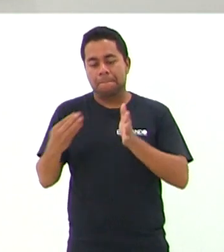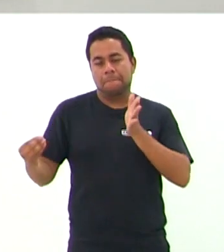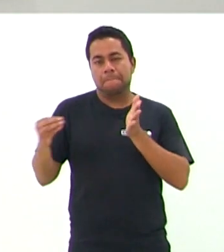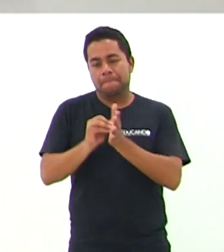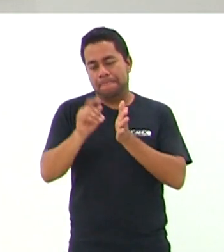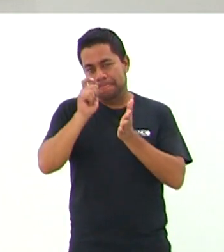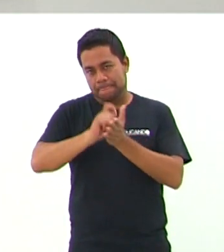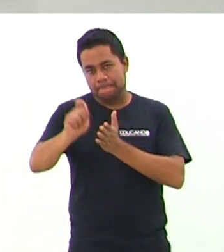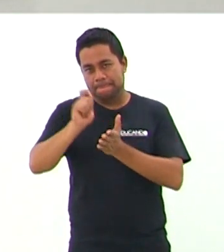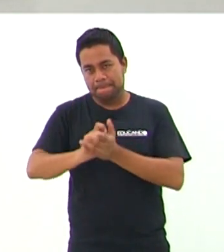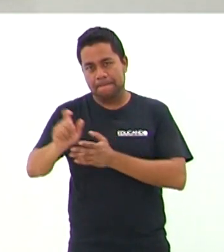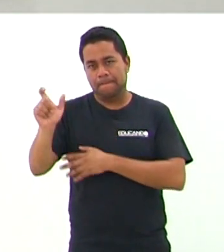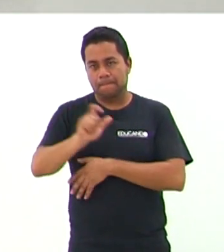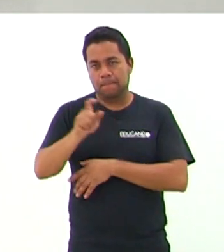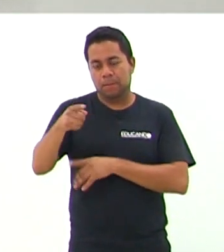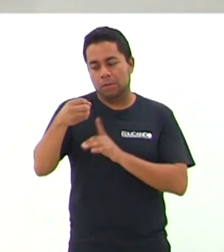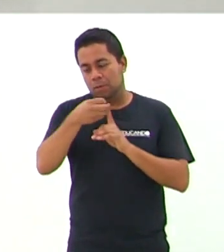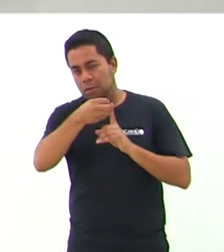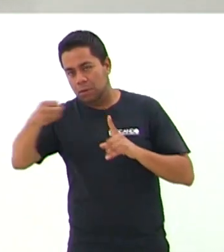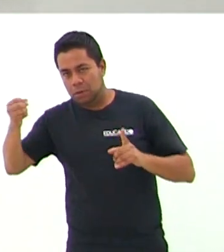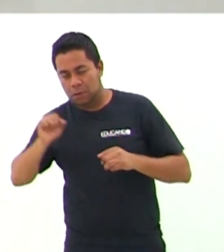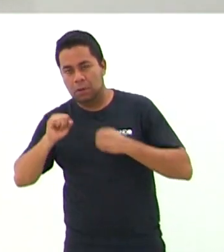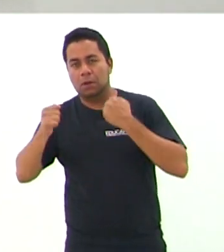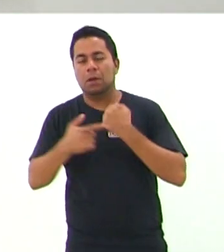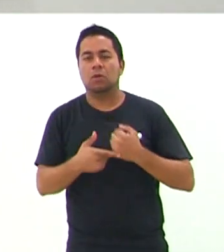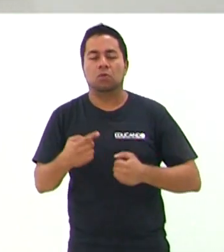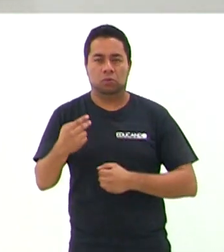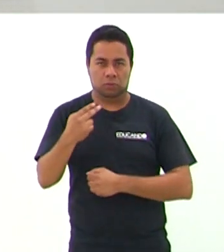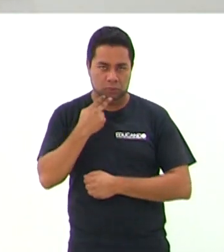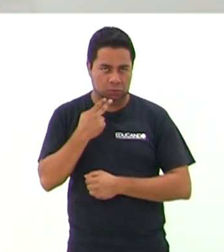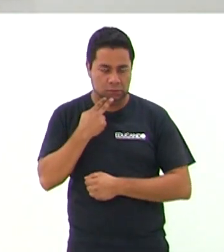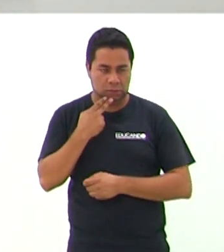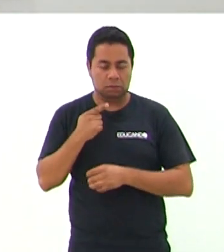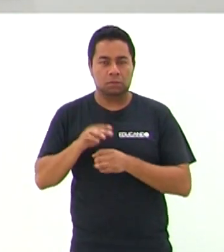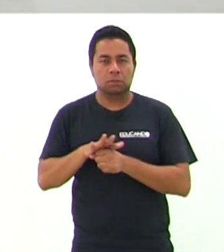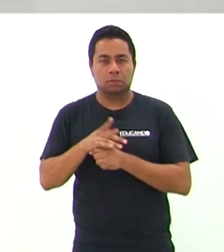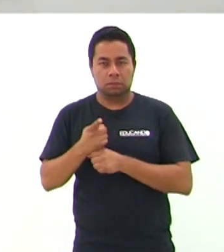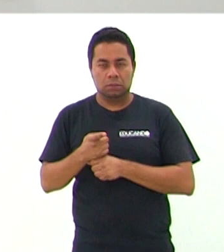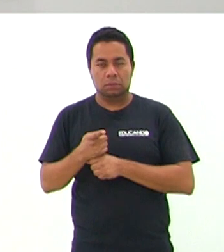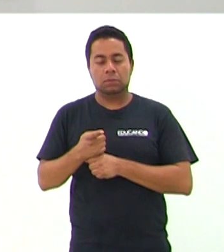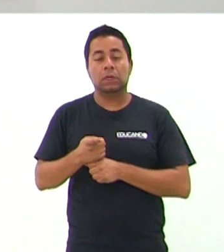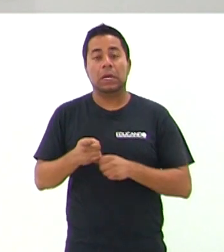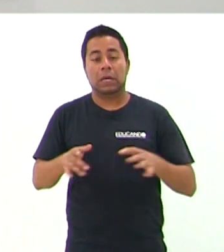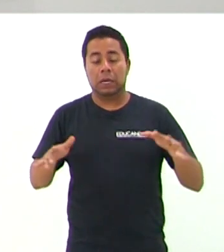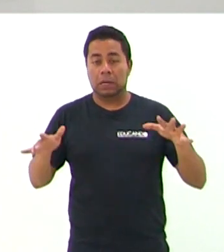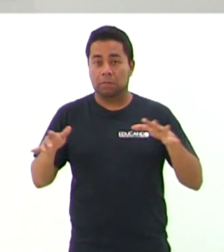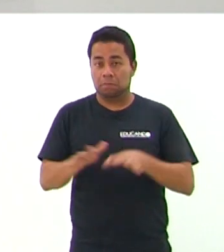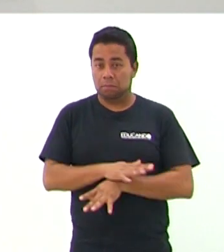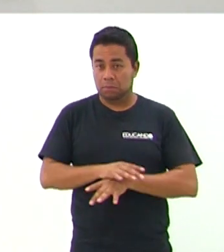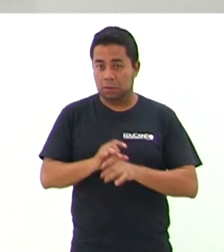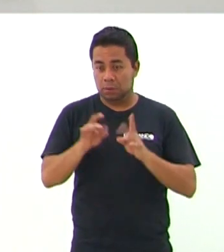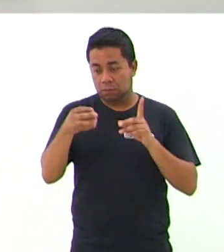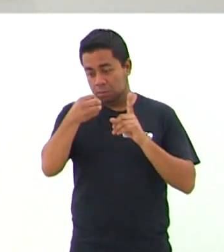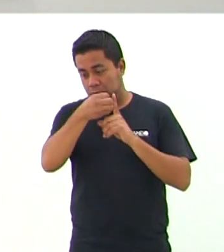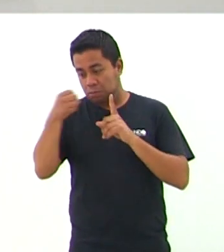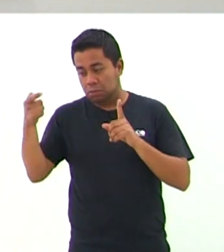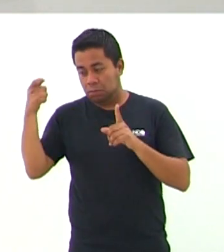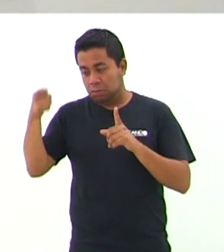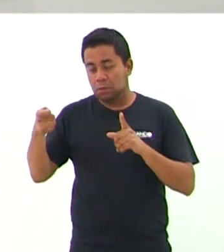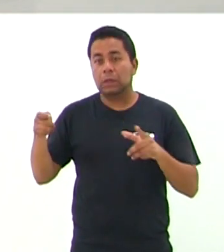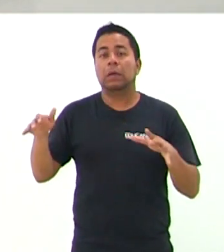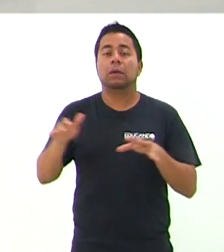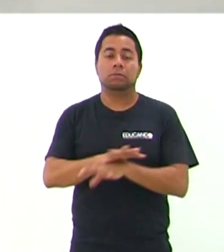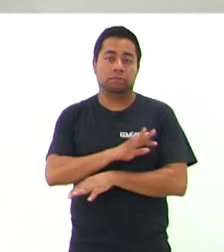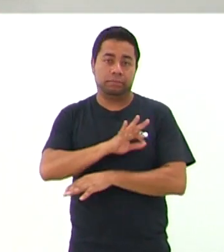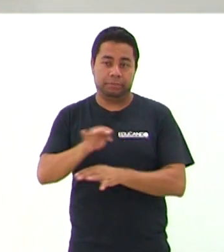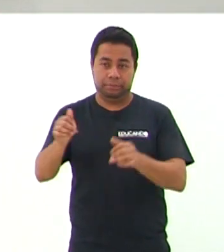al momento de hacer nuestras oraciones, porque podemos cambiar el sentido de la oración. Mucha